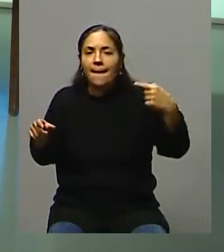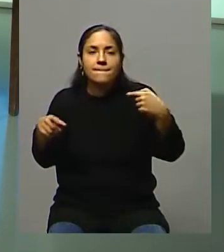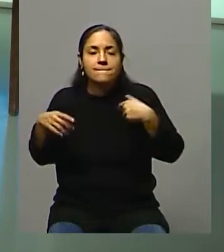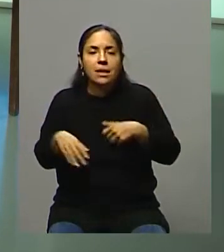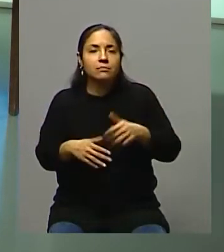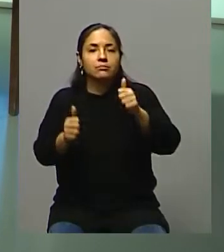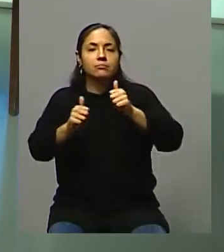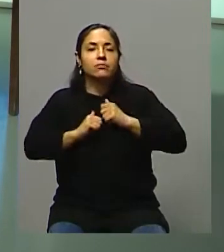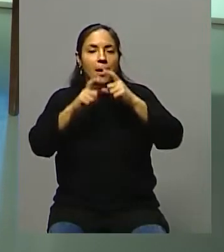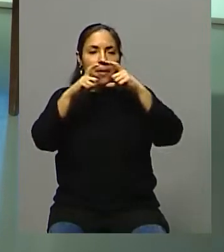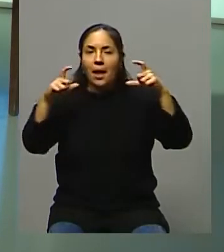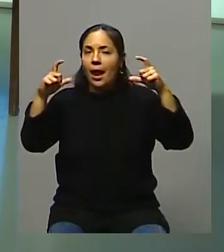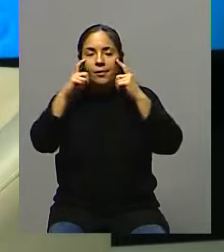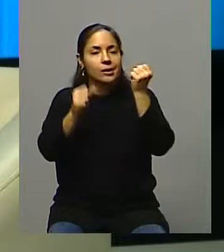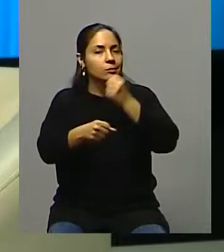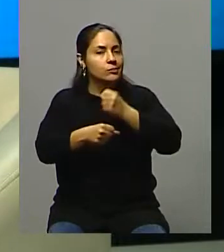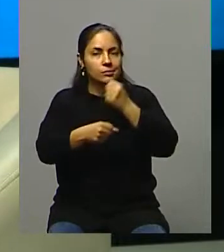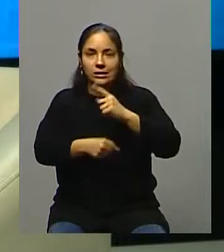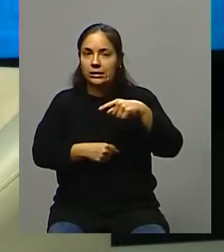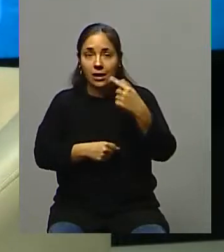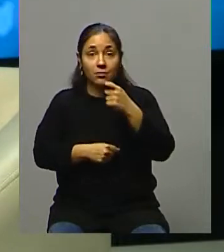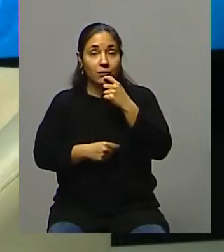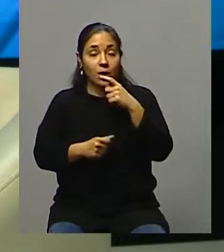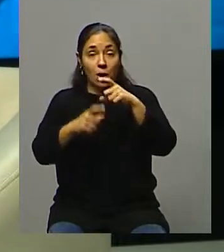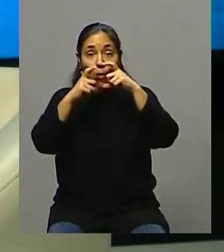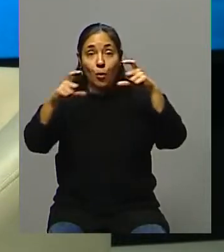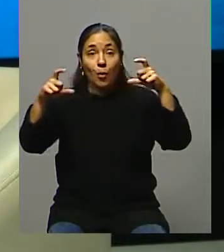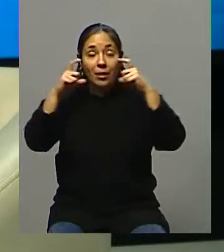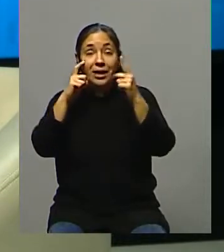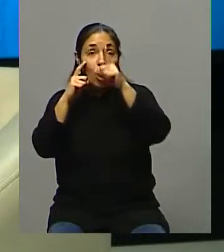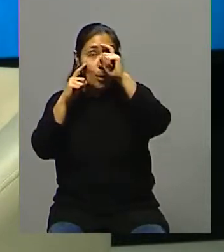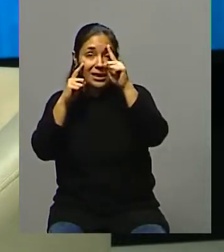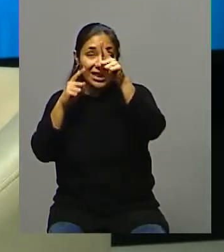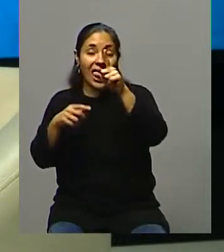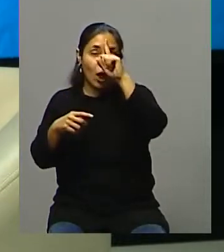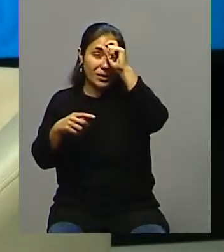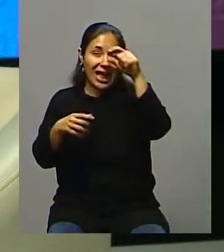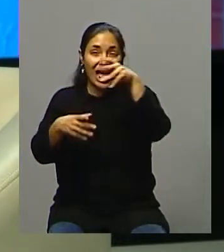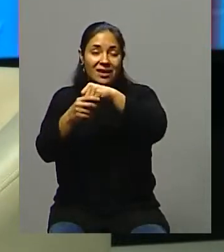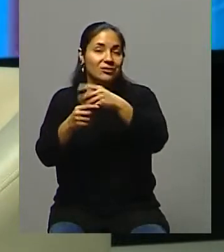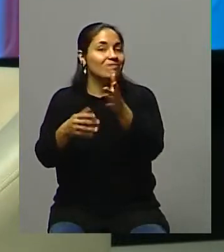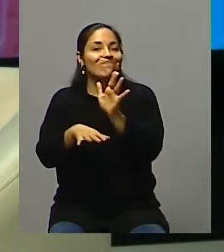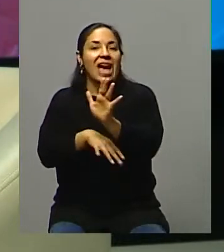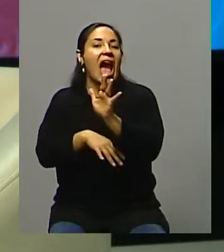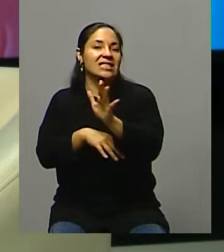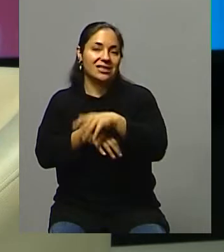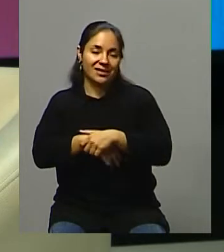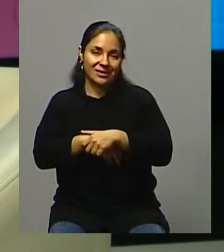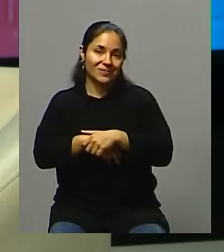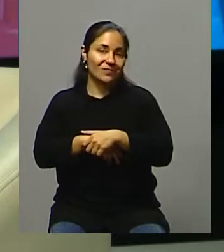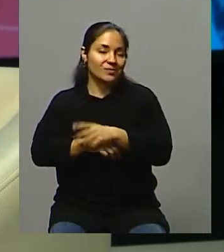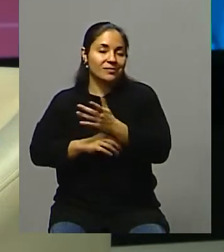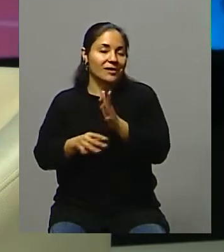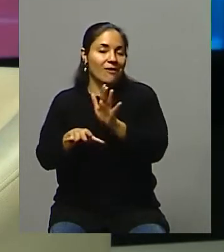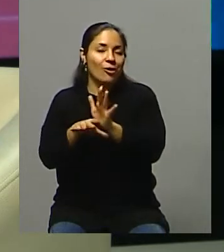que el barbijo en el hospital me parece que entró como más para quedarse, me parece. Si bien obviamente que en lugares de reuniones nuestras o de